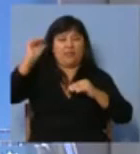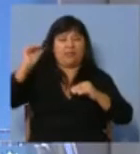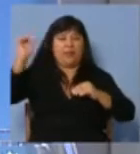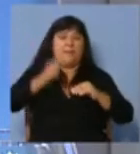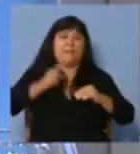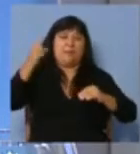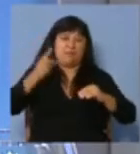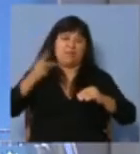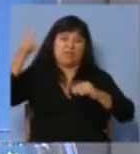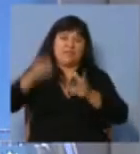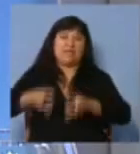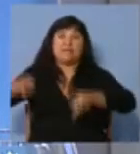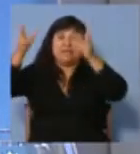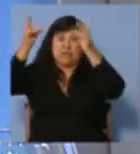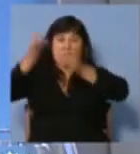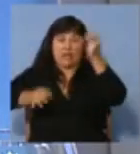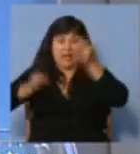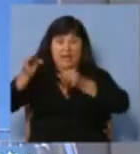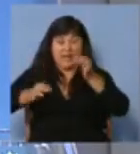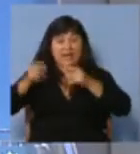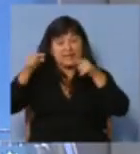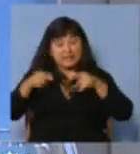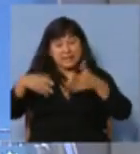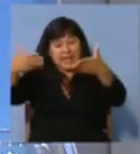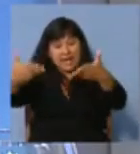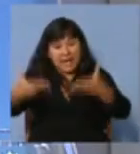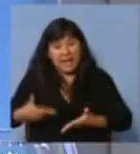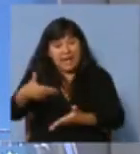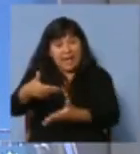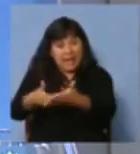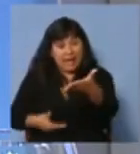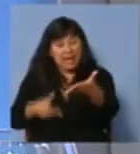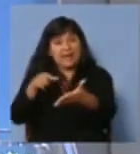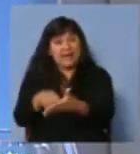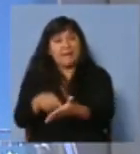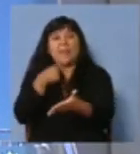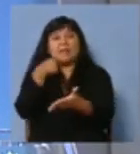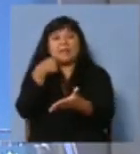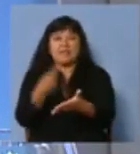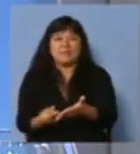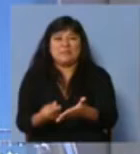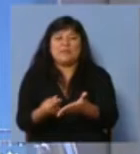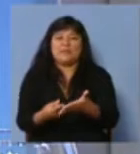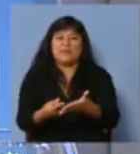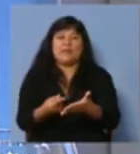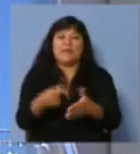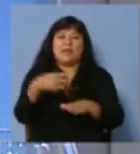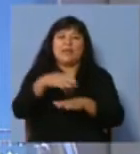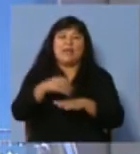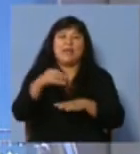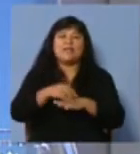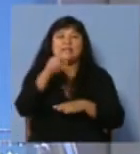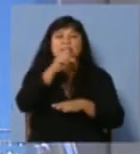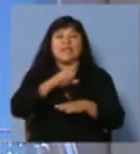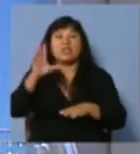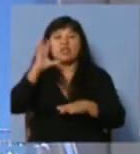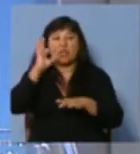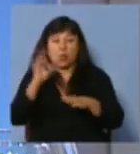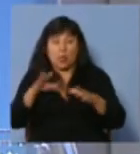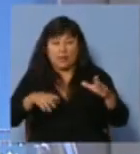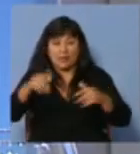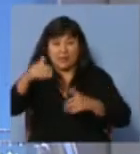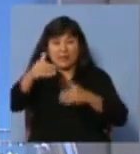y que efectivamente le hace el lugar de una fracción mínima del terreno de 150 hectáreas